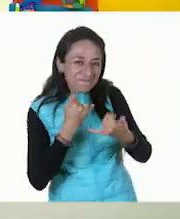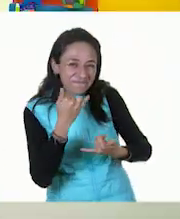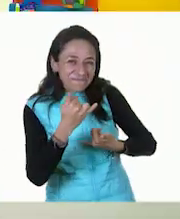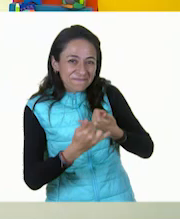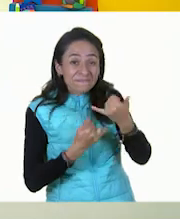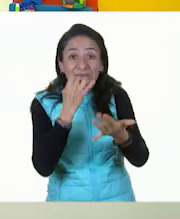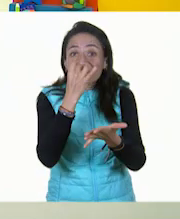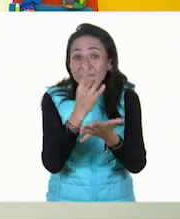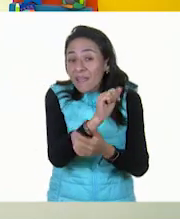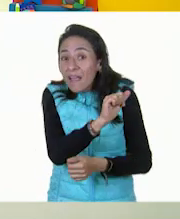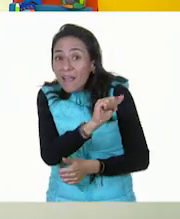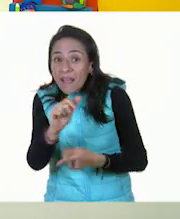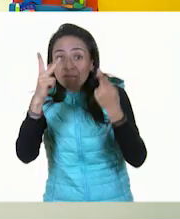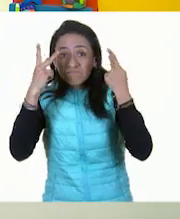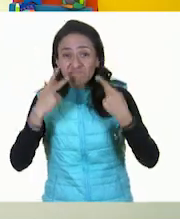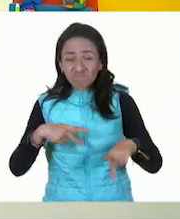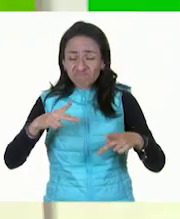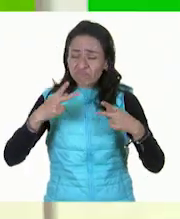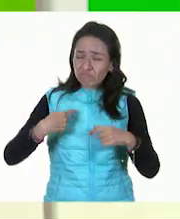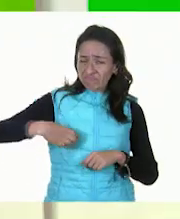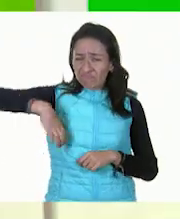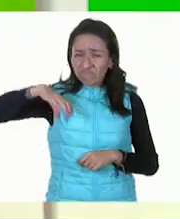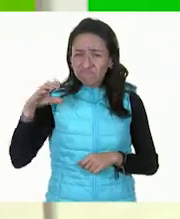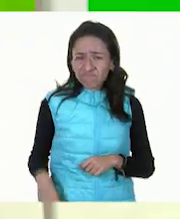Este es un juego solo para campeones.